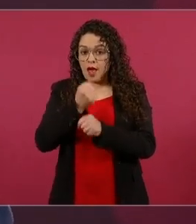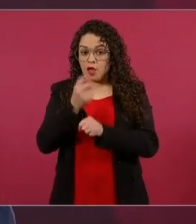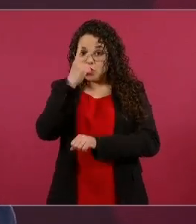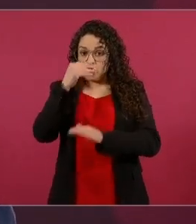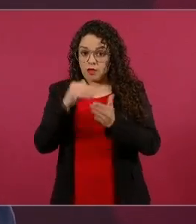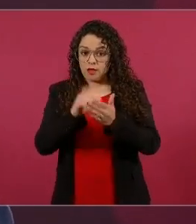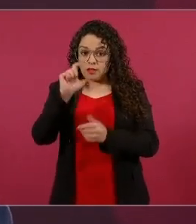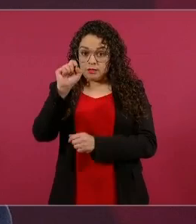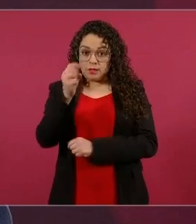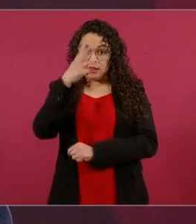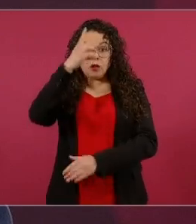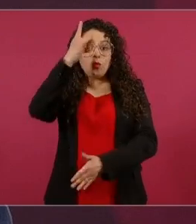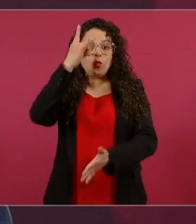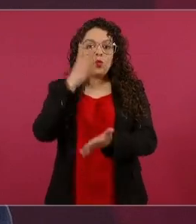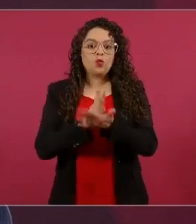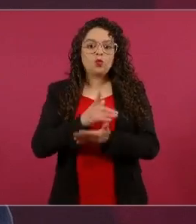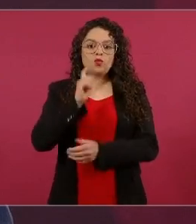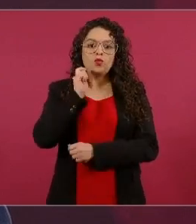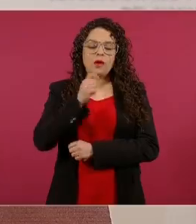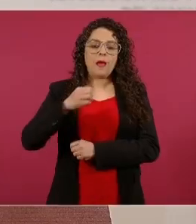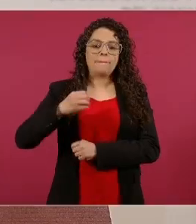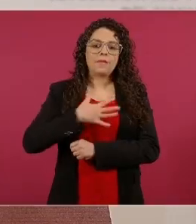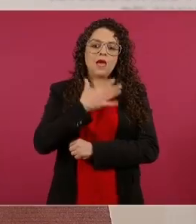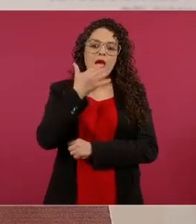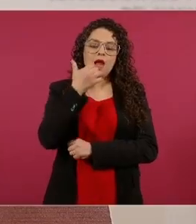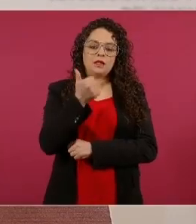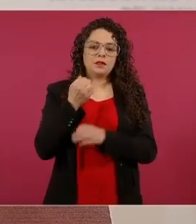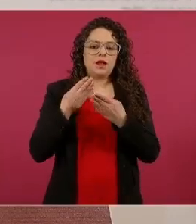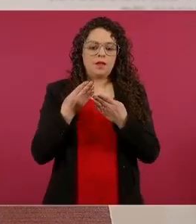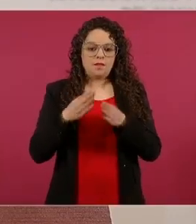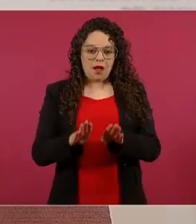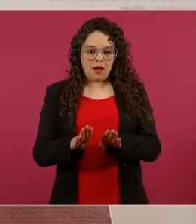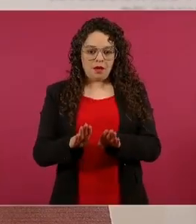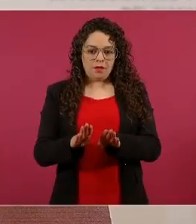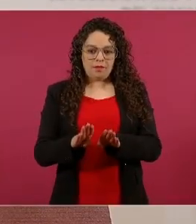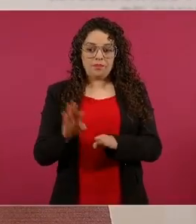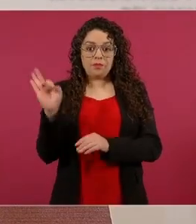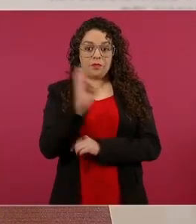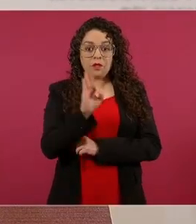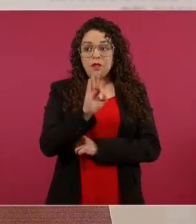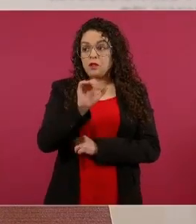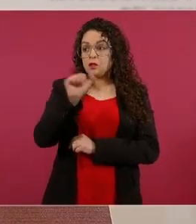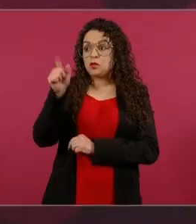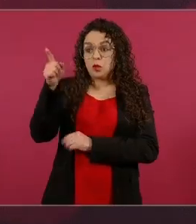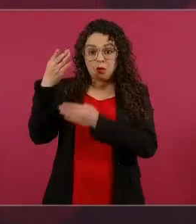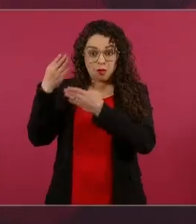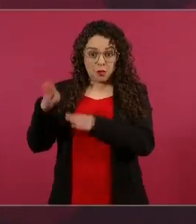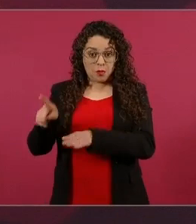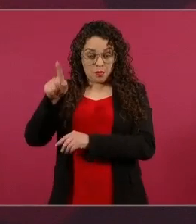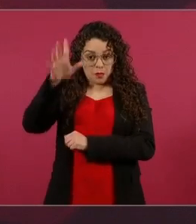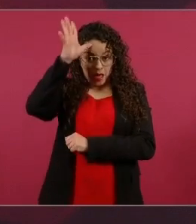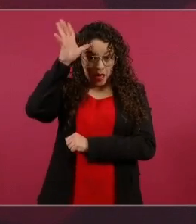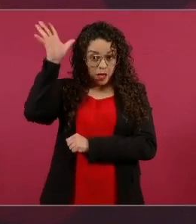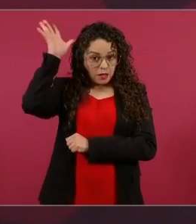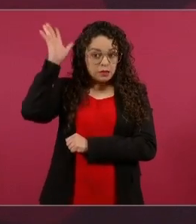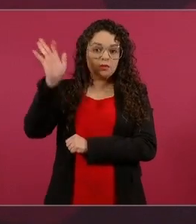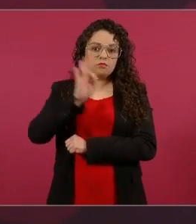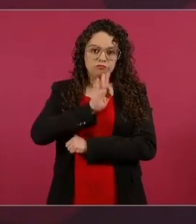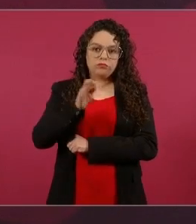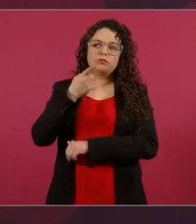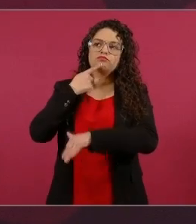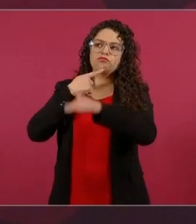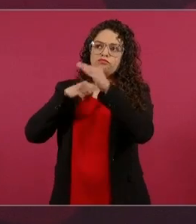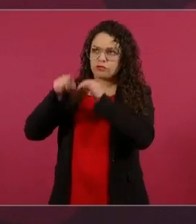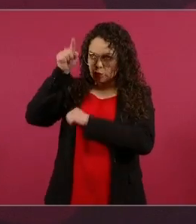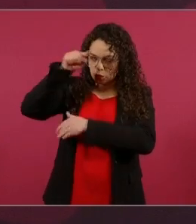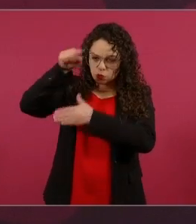Pues en el caso de un cobro no reconocido con el Banco Azteca pueden llevar a cabo la denuncia en el propio banco y en